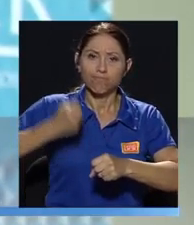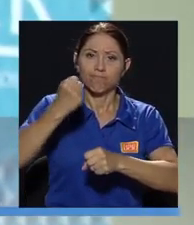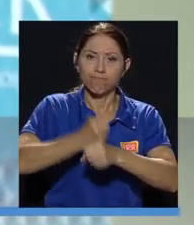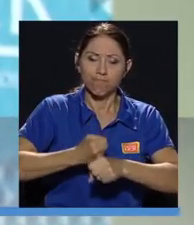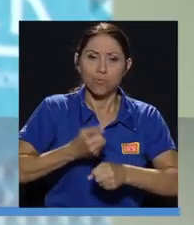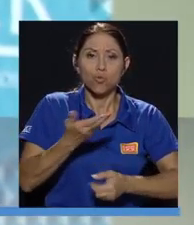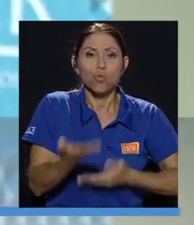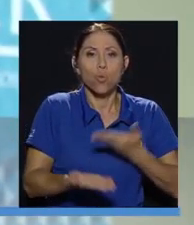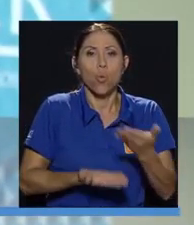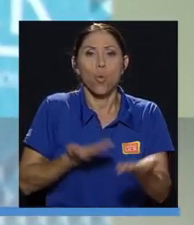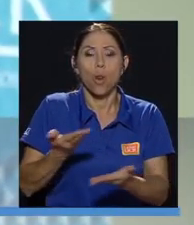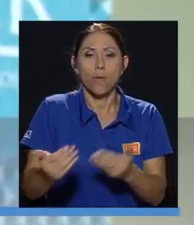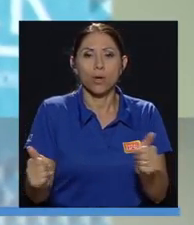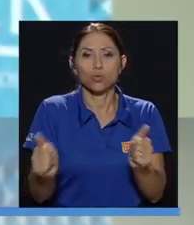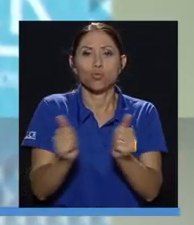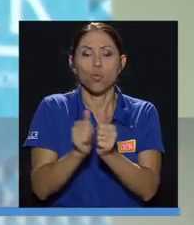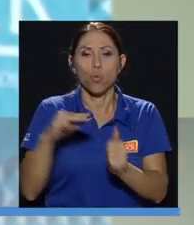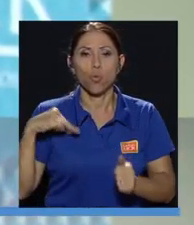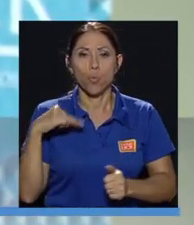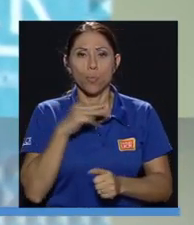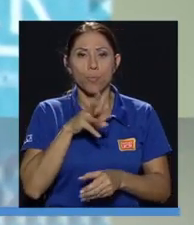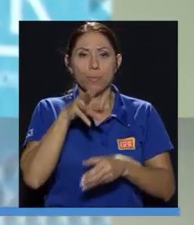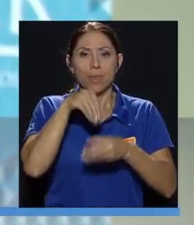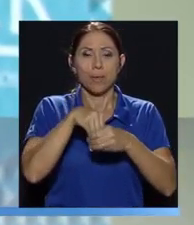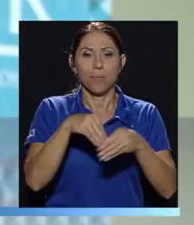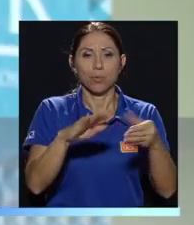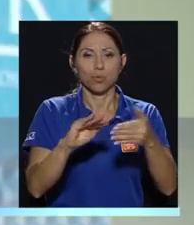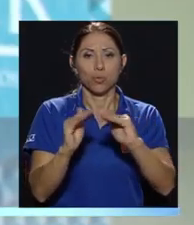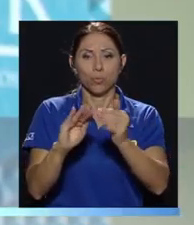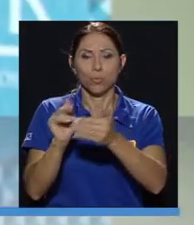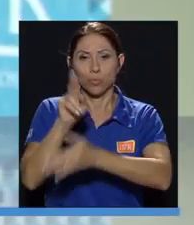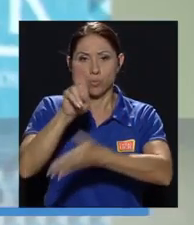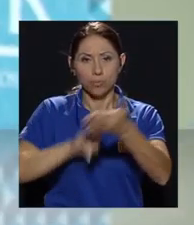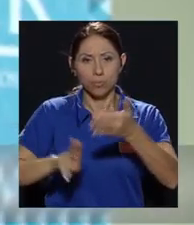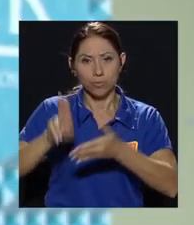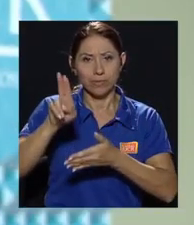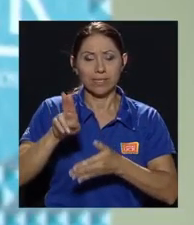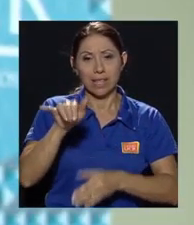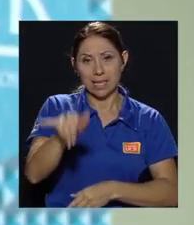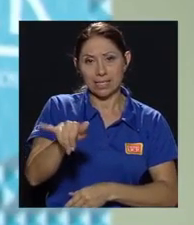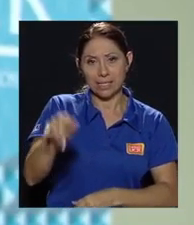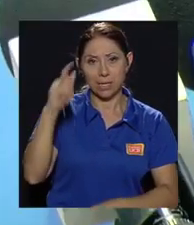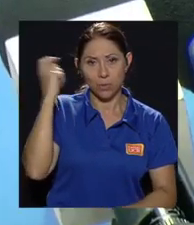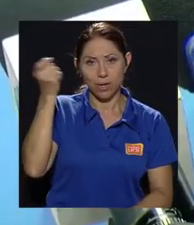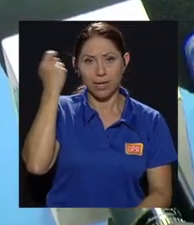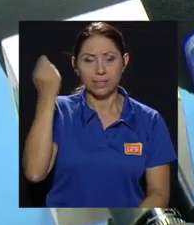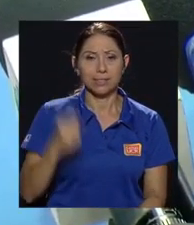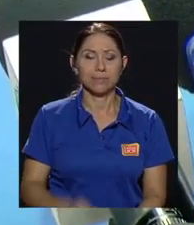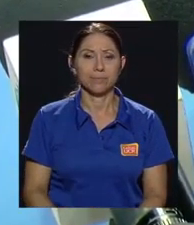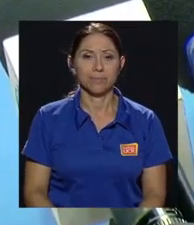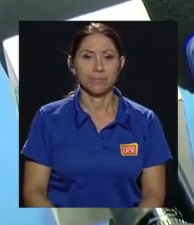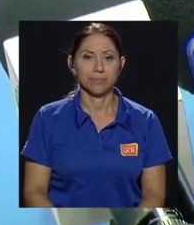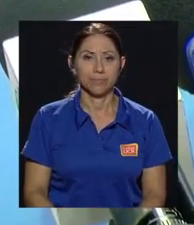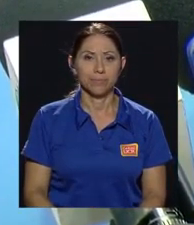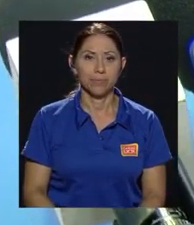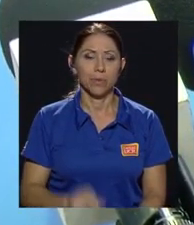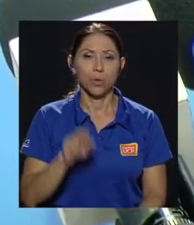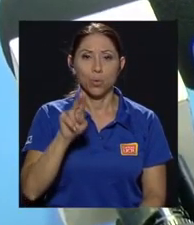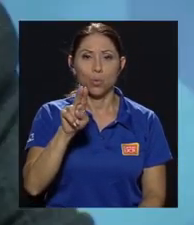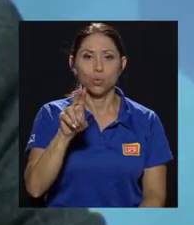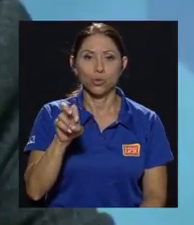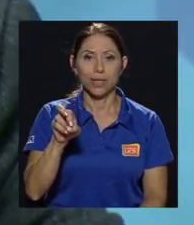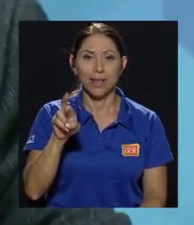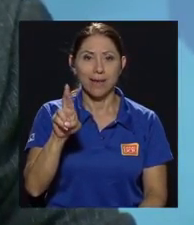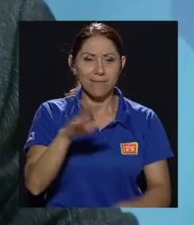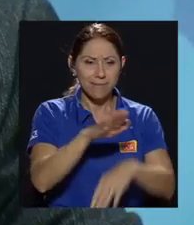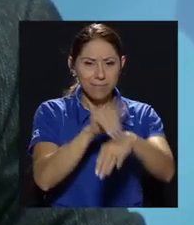en colaboración con miembros de la comunidad universitaria de la sede de Guanacaste. La UCR